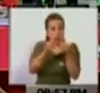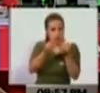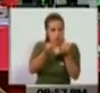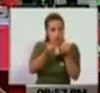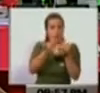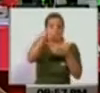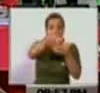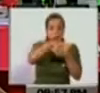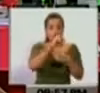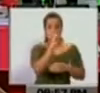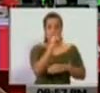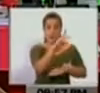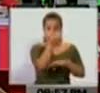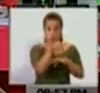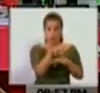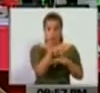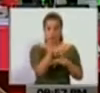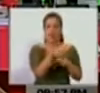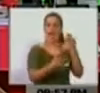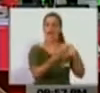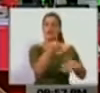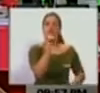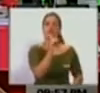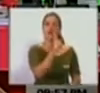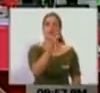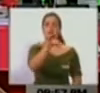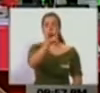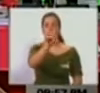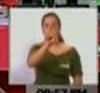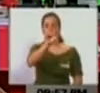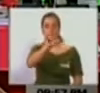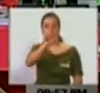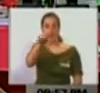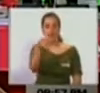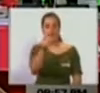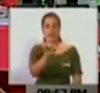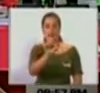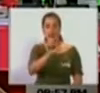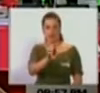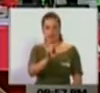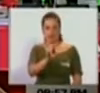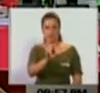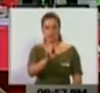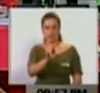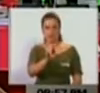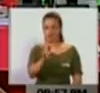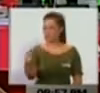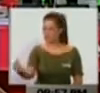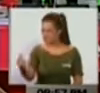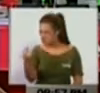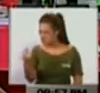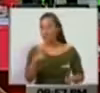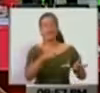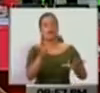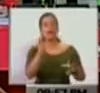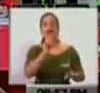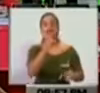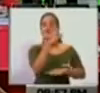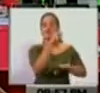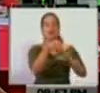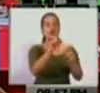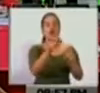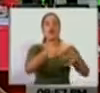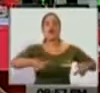la Asamblea Nacional, era un señor que se llamaba Douglas Dager. ¿Ah? Del Congreso. Perdón,